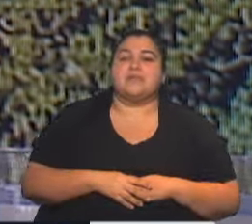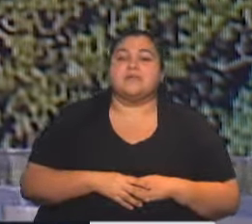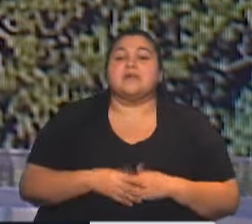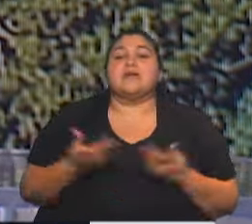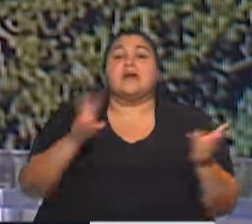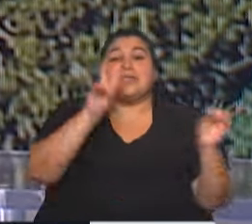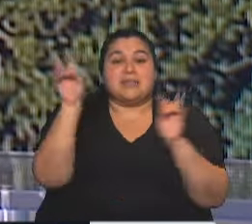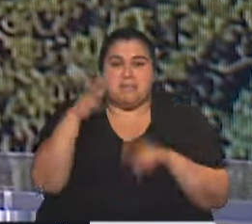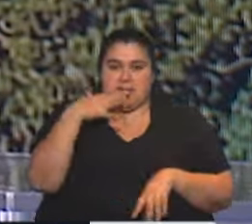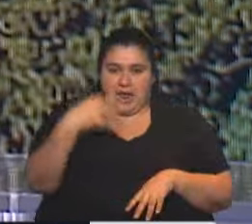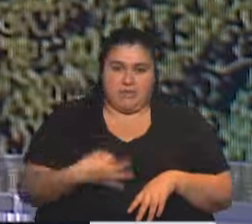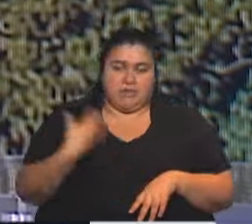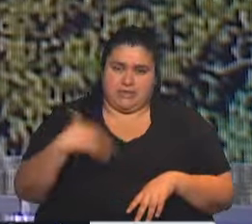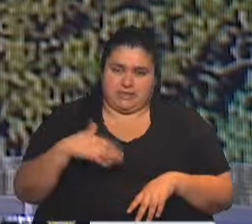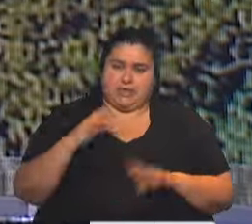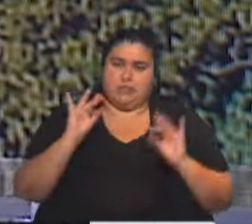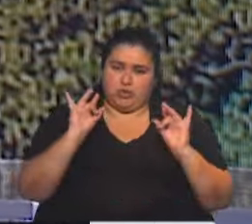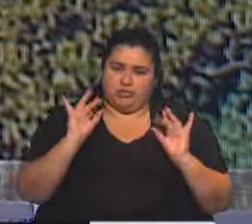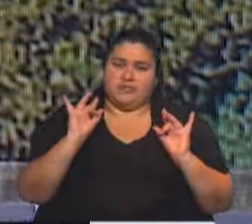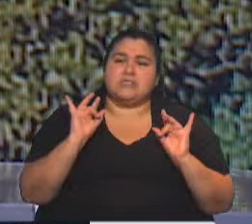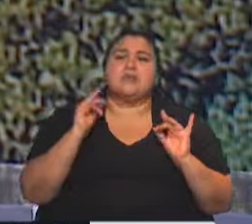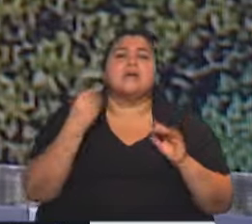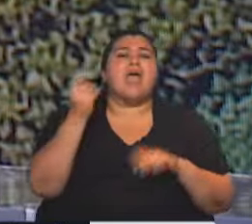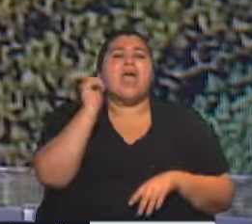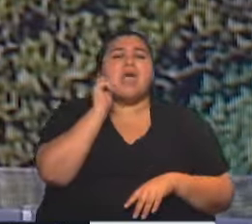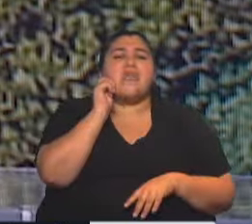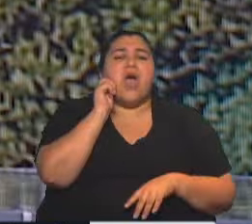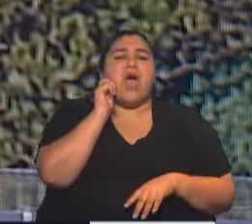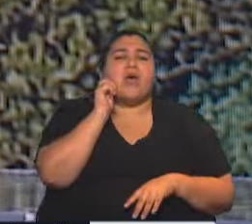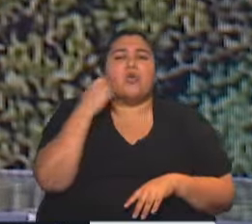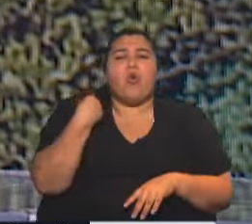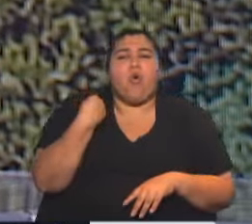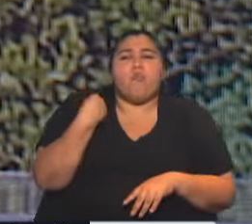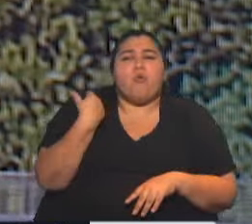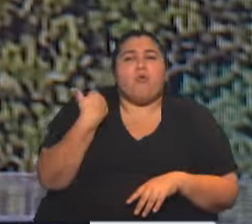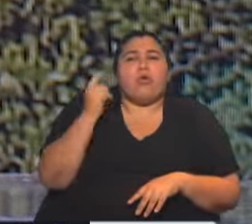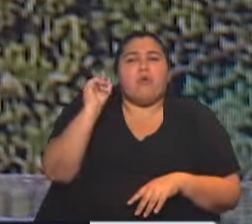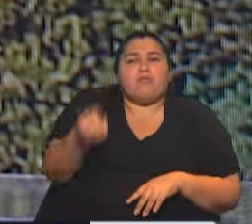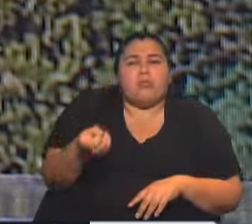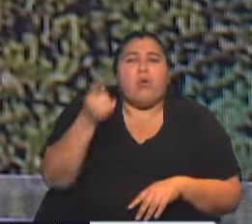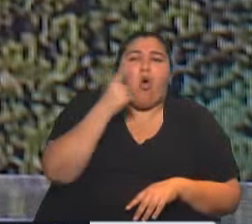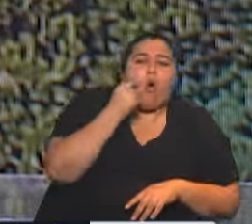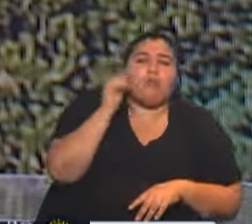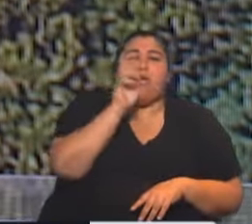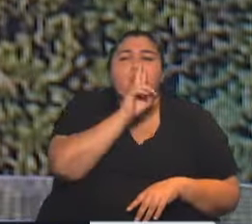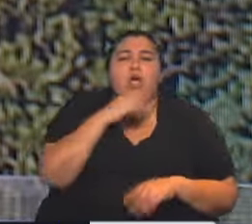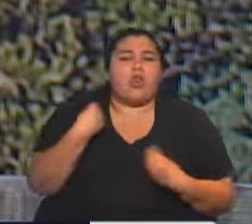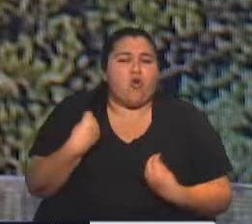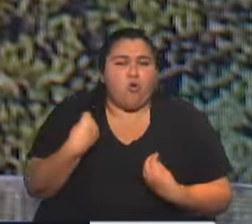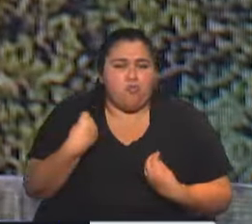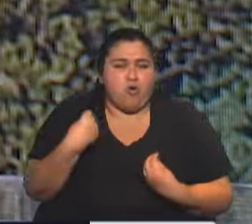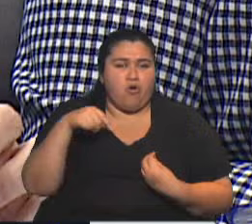Vamos con un tema realmente muy, pero muy sensible. ¿A qué edad se debería poder juzgar a una persona, un hombre, una mujer en la República